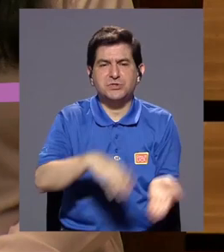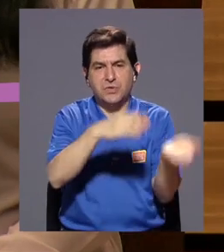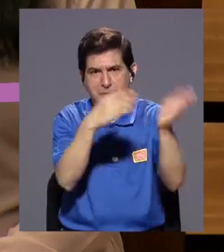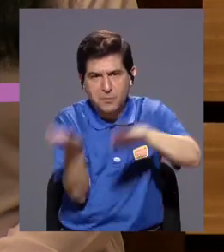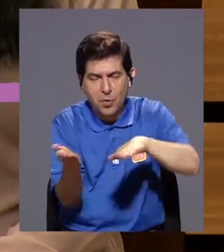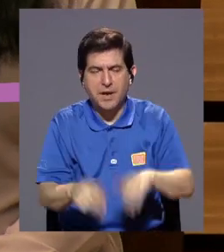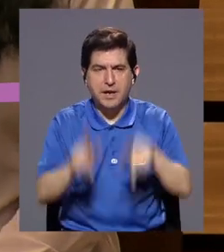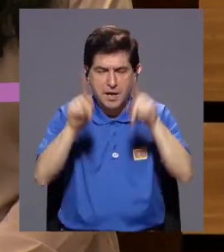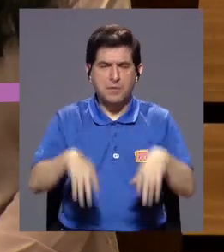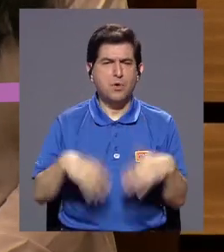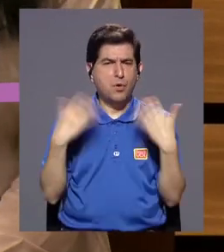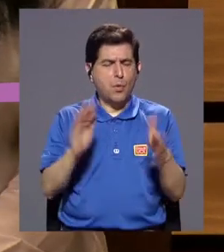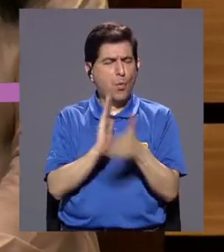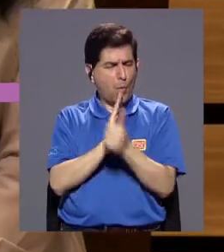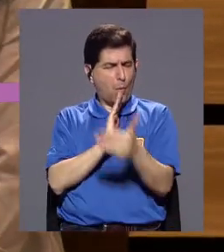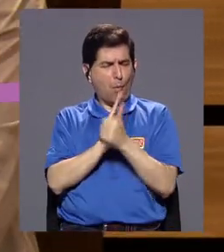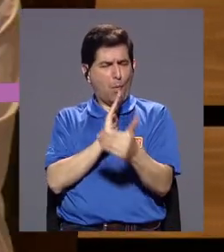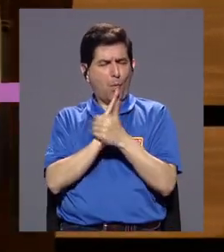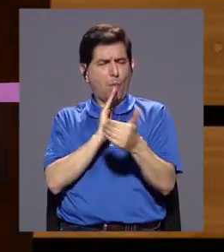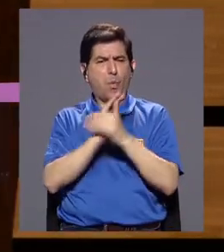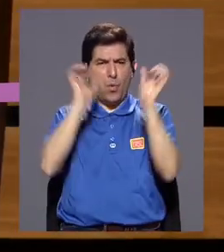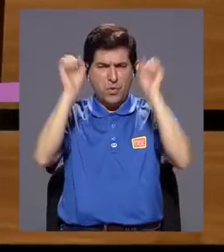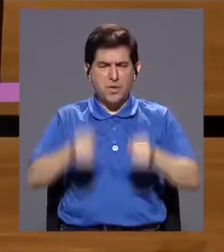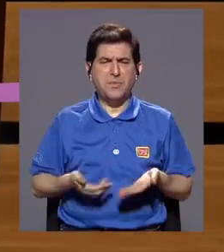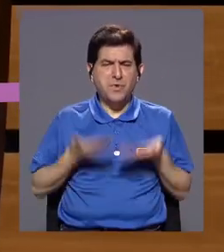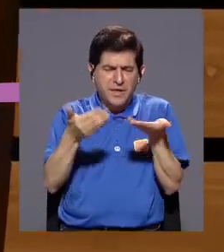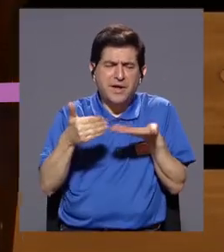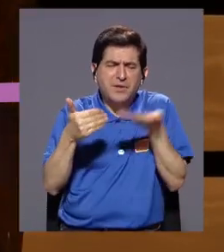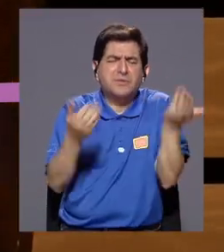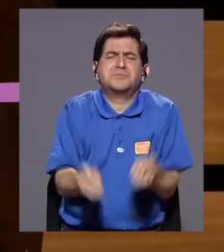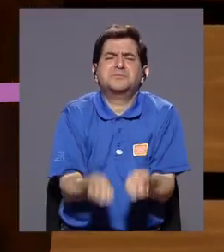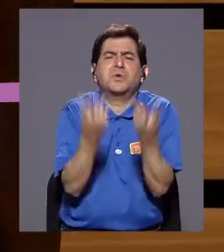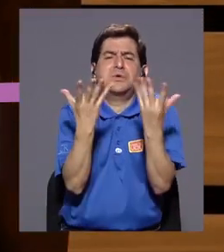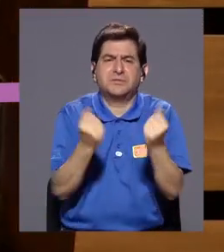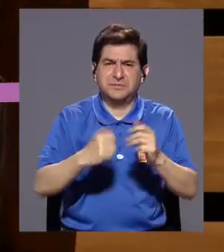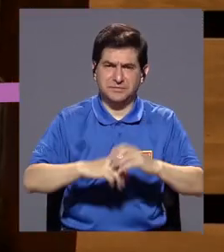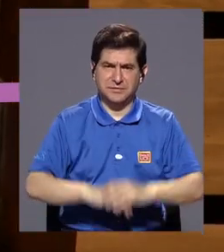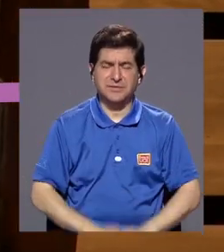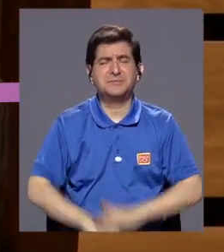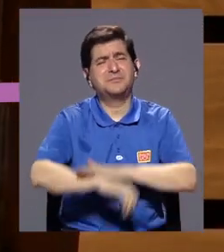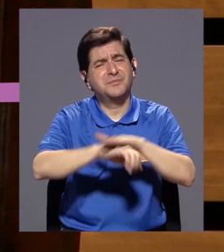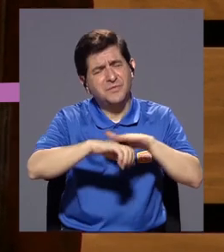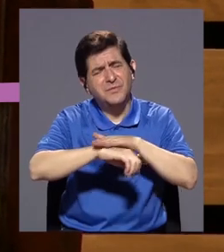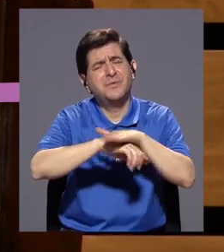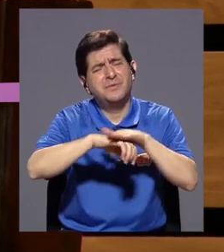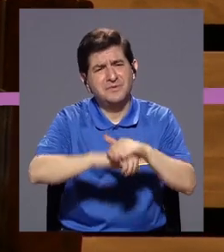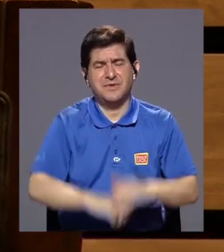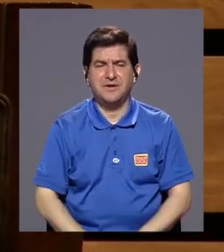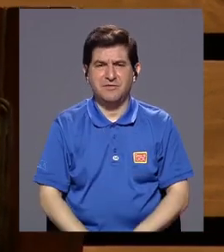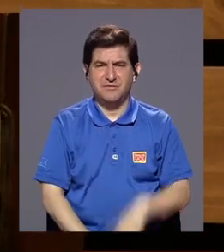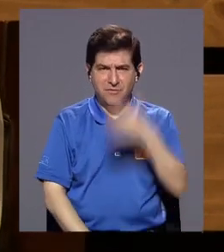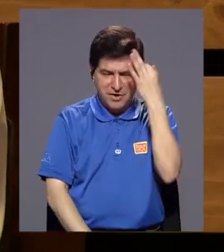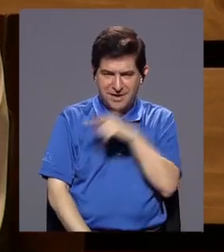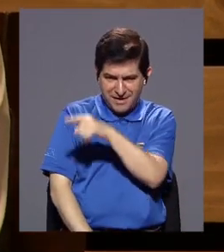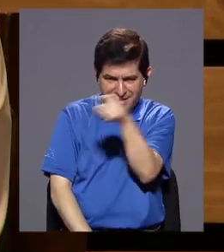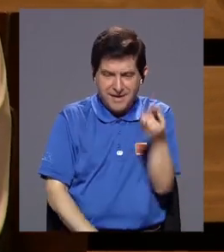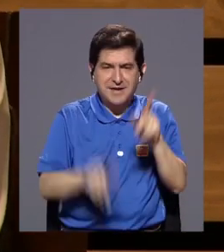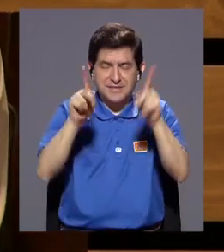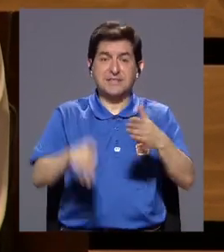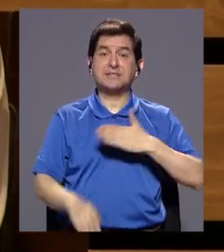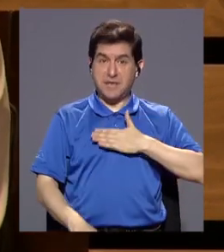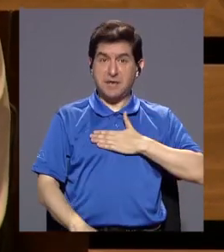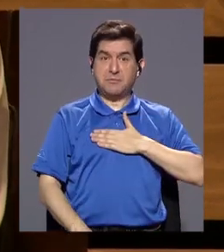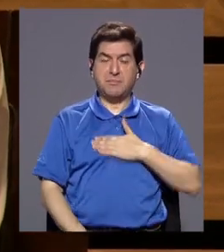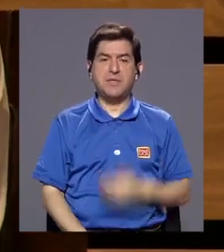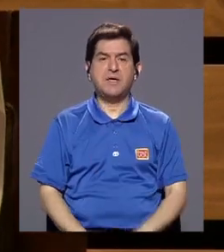sumamente capaces de dar muchas cosas. Por favor, crean en ellos, en mí, en nuestra